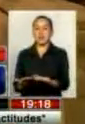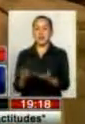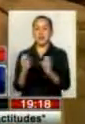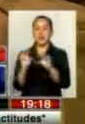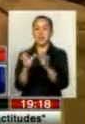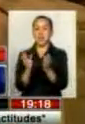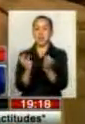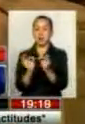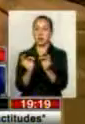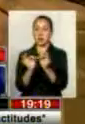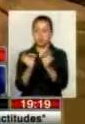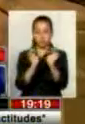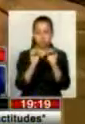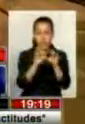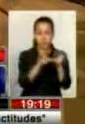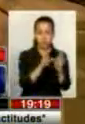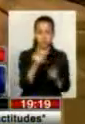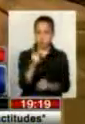educación sexual